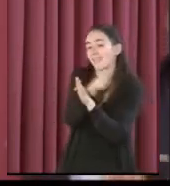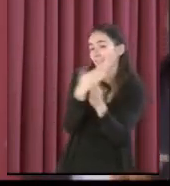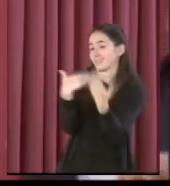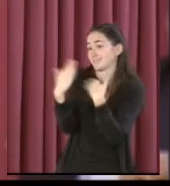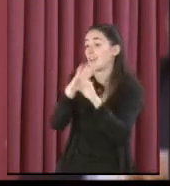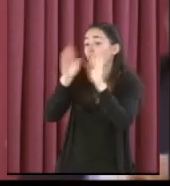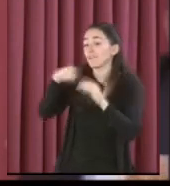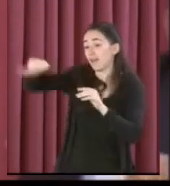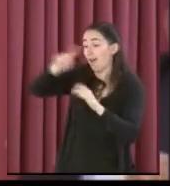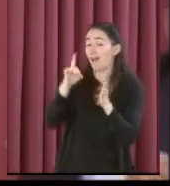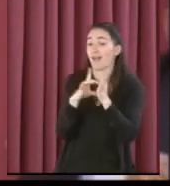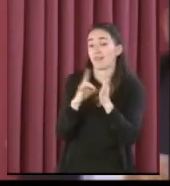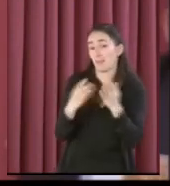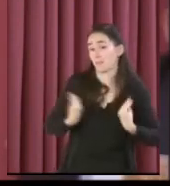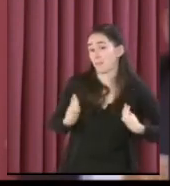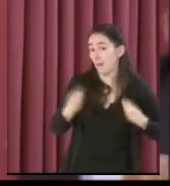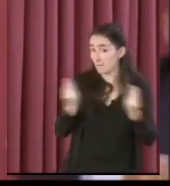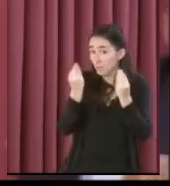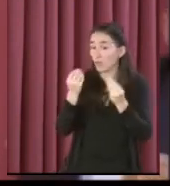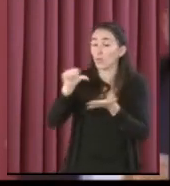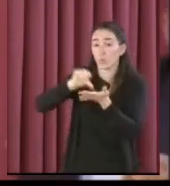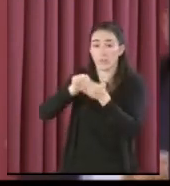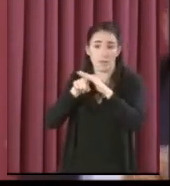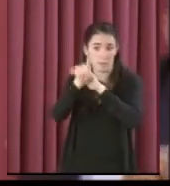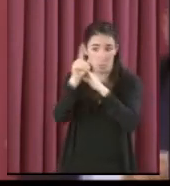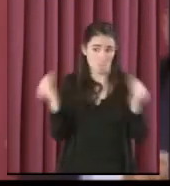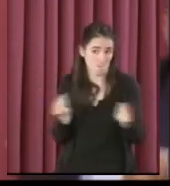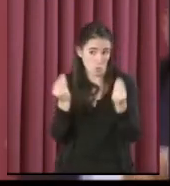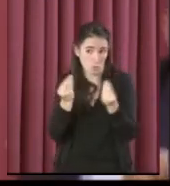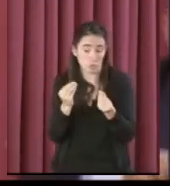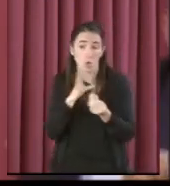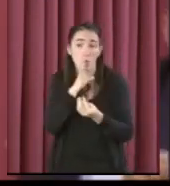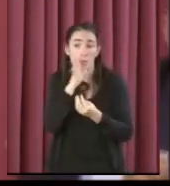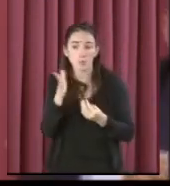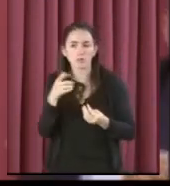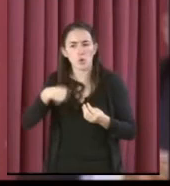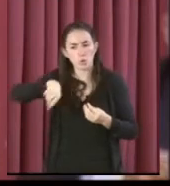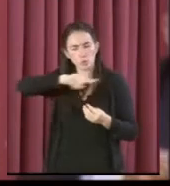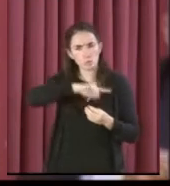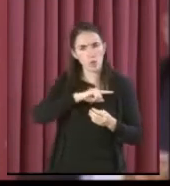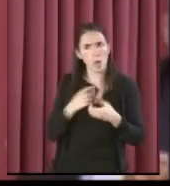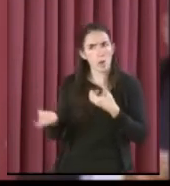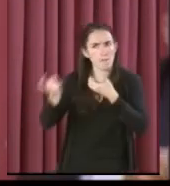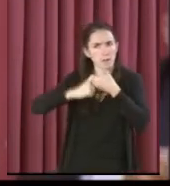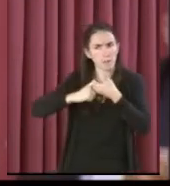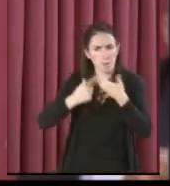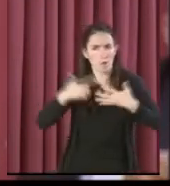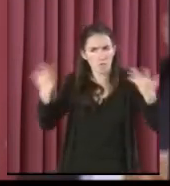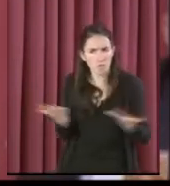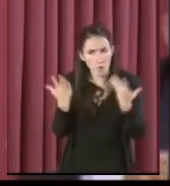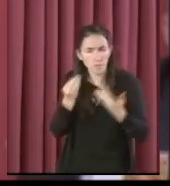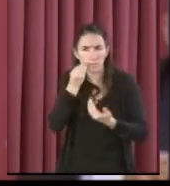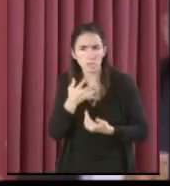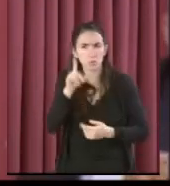de vida y en el desarrollo de la ciudad. La cuestión, por tanto, es la siguiente. ¿Cómo estamos fomentando la participación? La respuesta